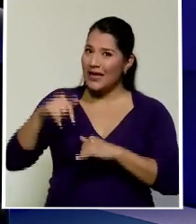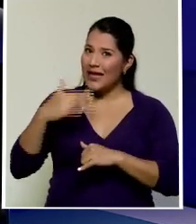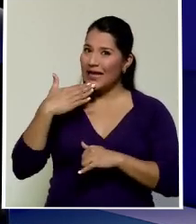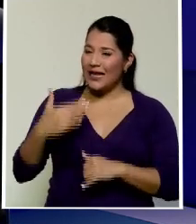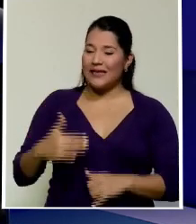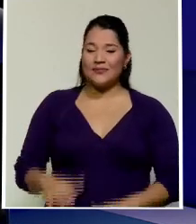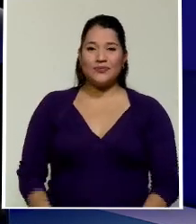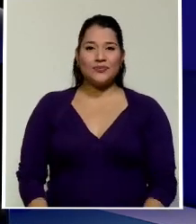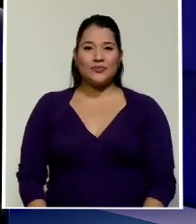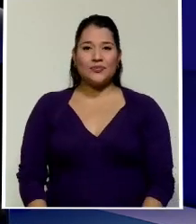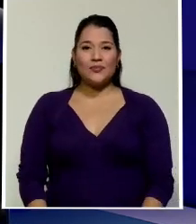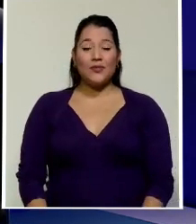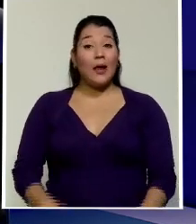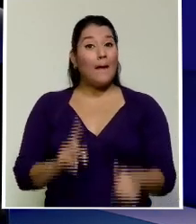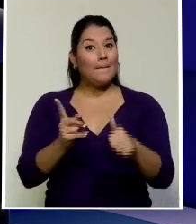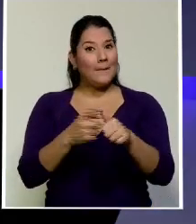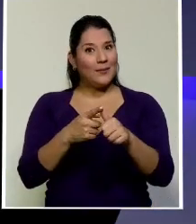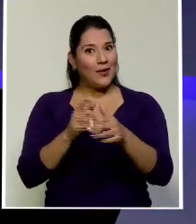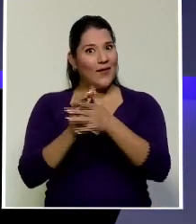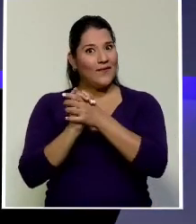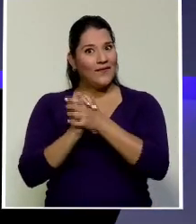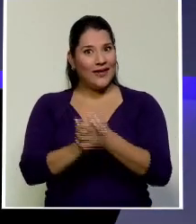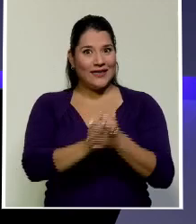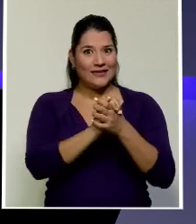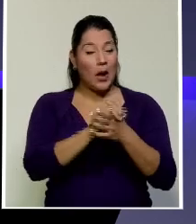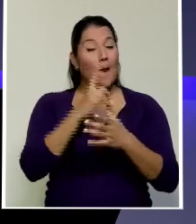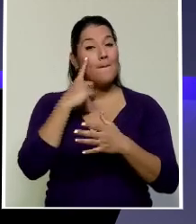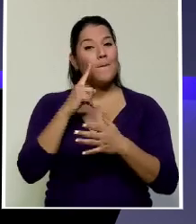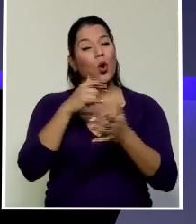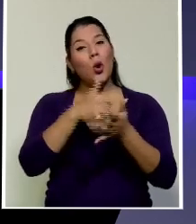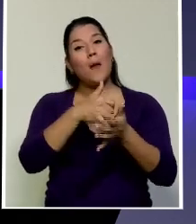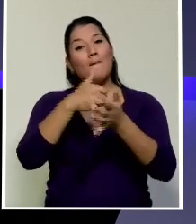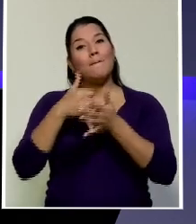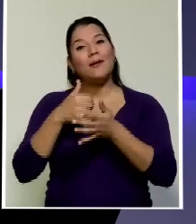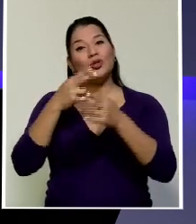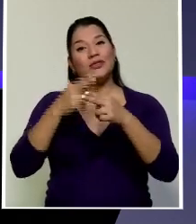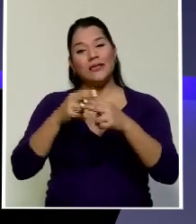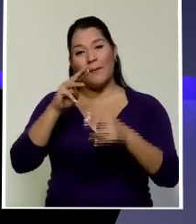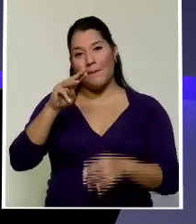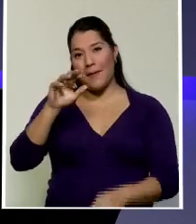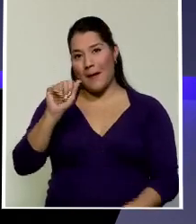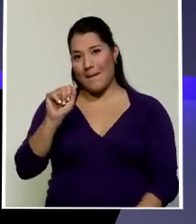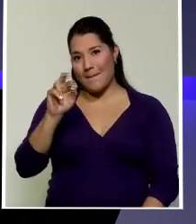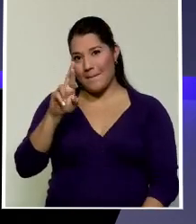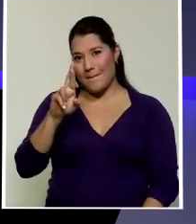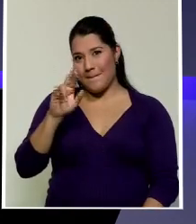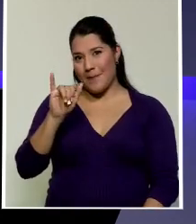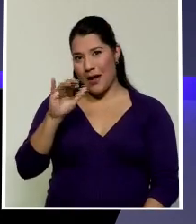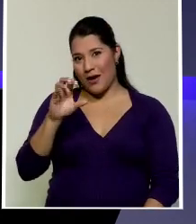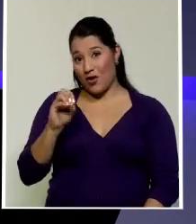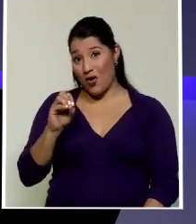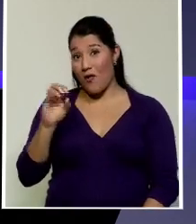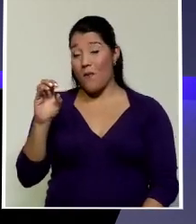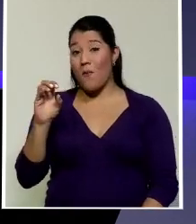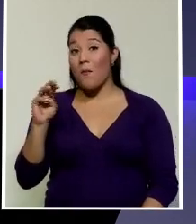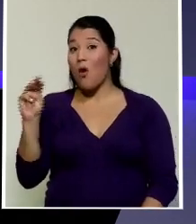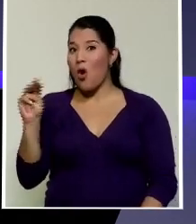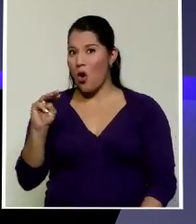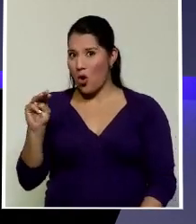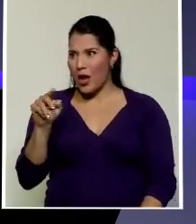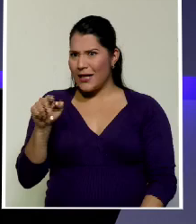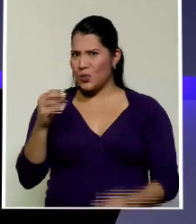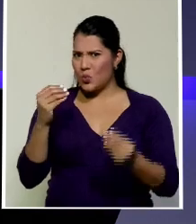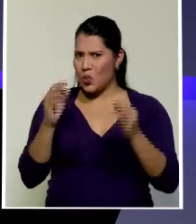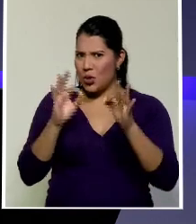Buenísimo. Primero, felicitarte por el premio Mario Monforte. Es un premio que tiene mucho peso en Centroamérica